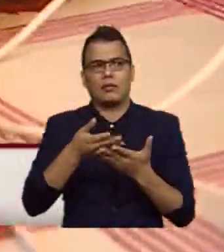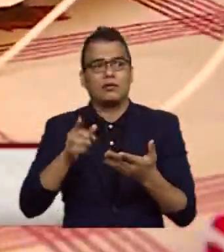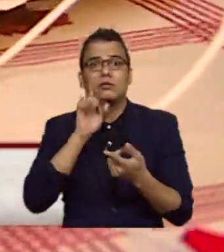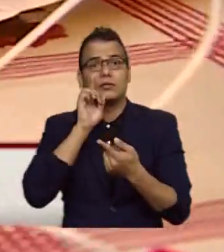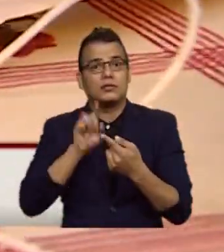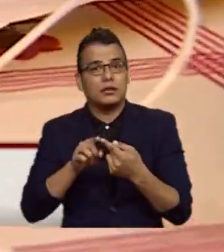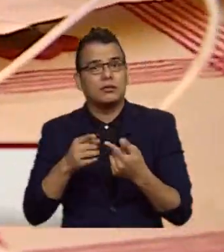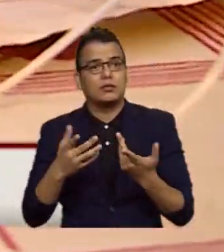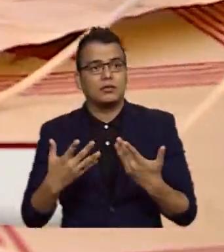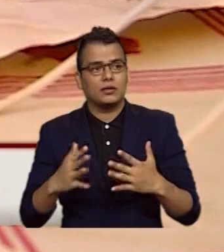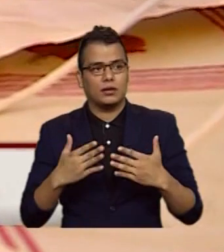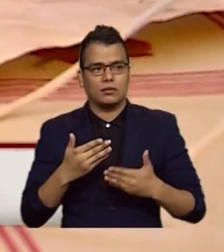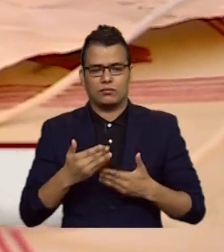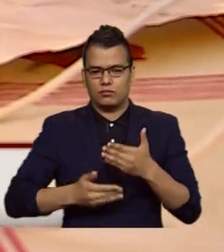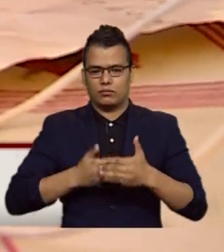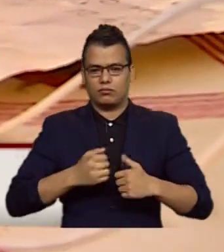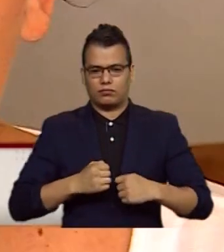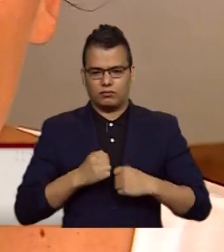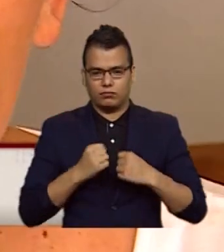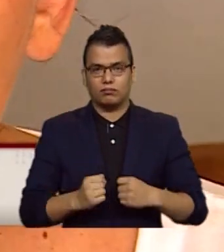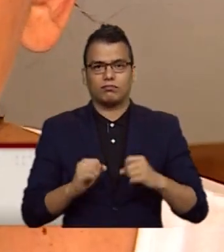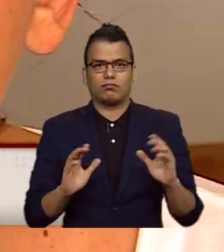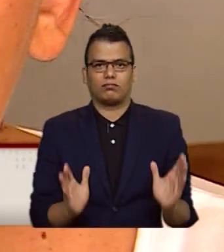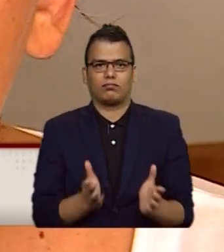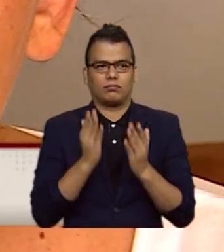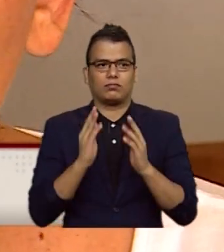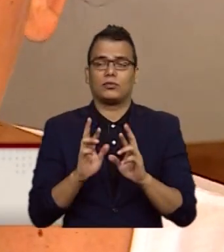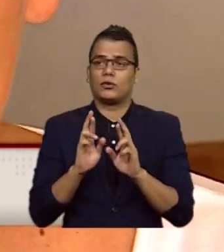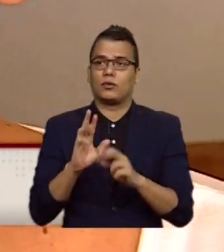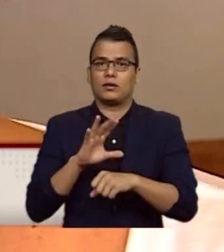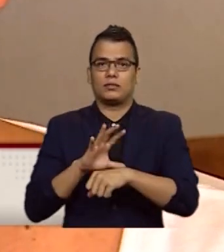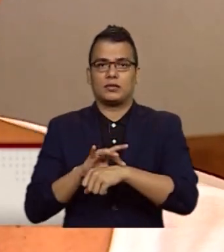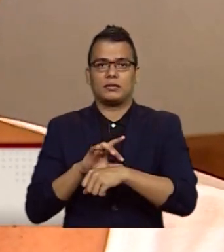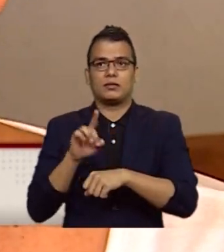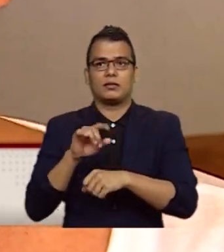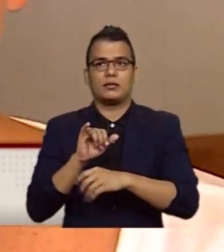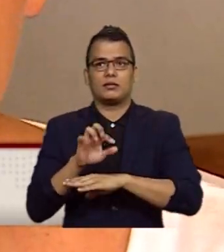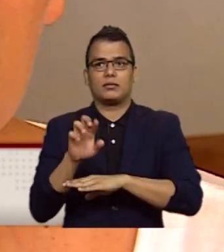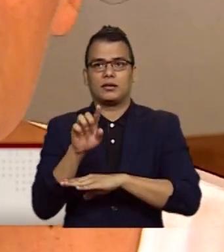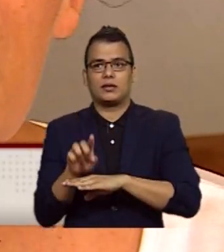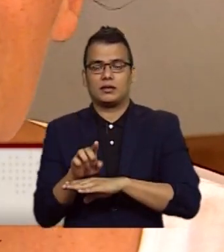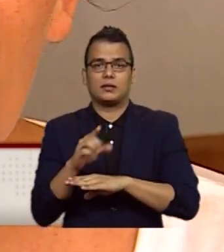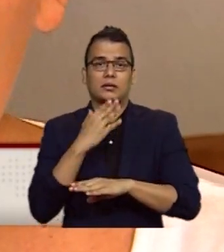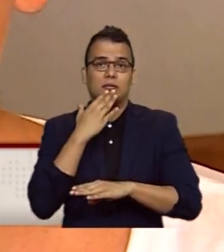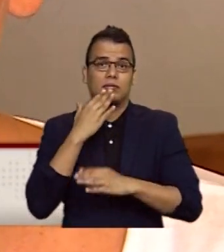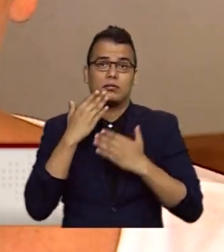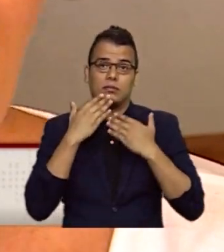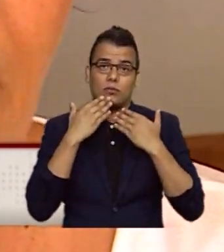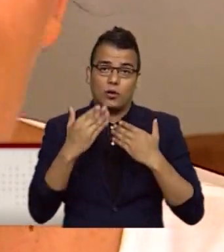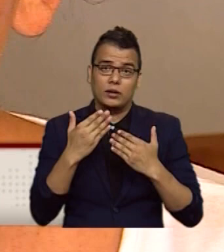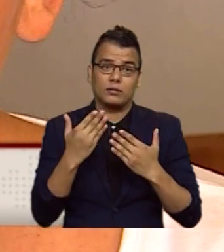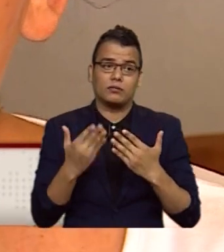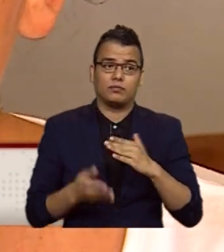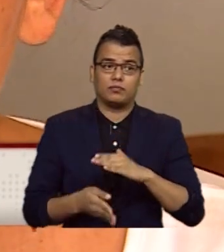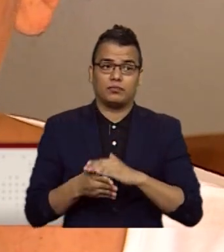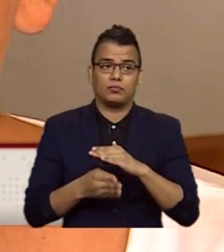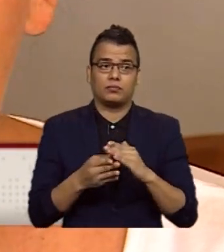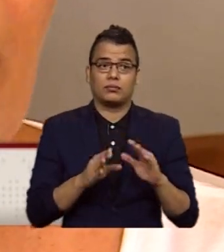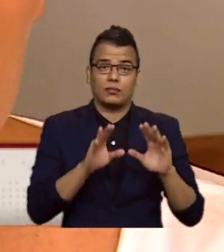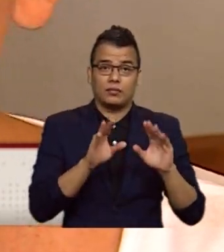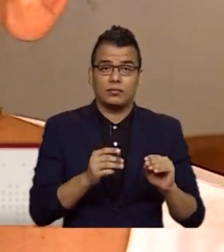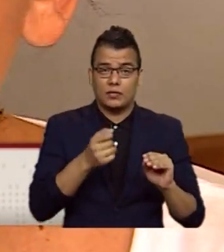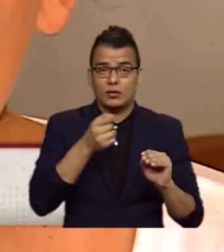seguir recuperando sus pasos. Espero que Medimás tenga, que sea más compasivo, ¿no? Porque si se me acaban